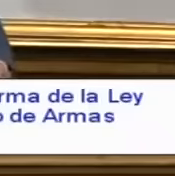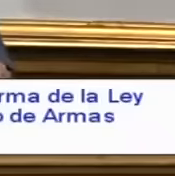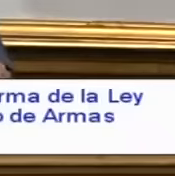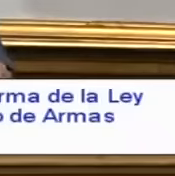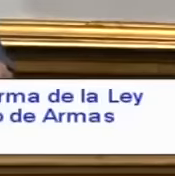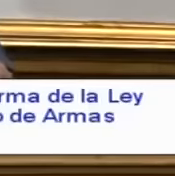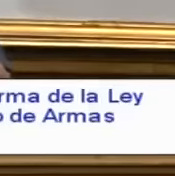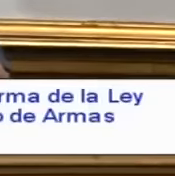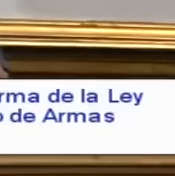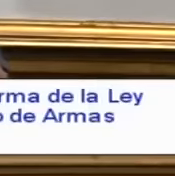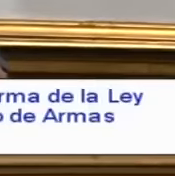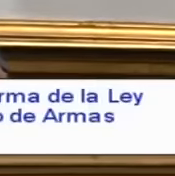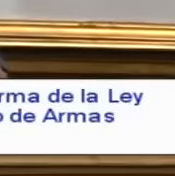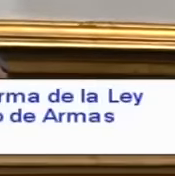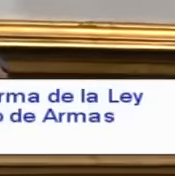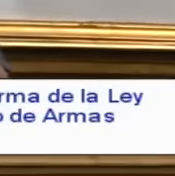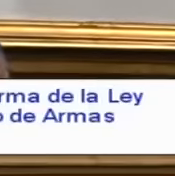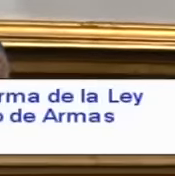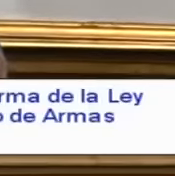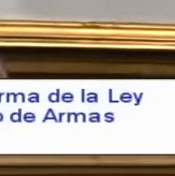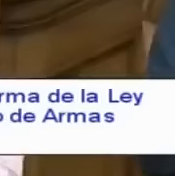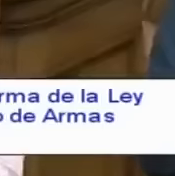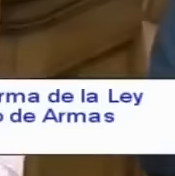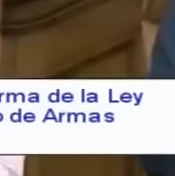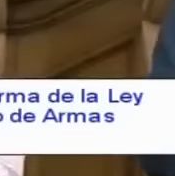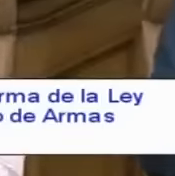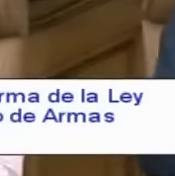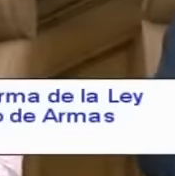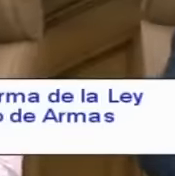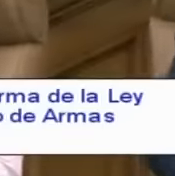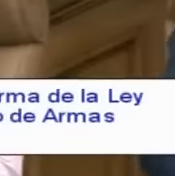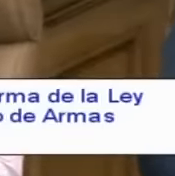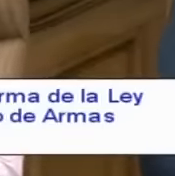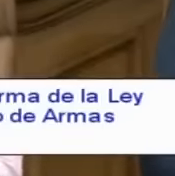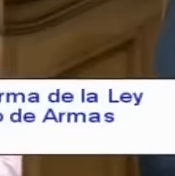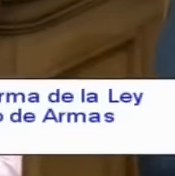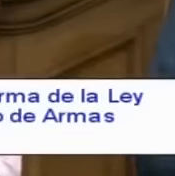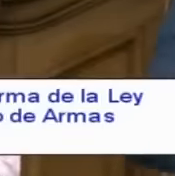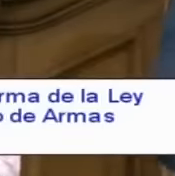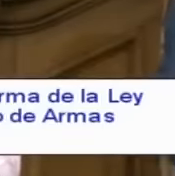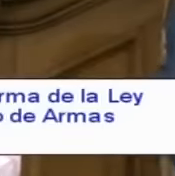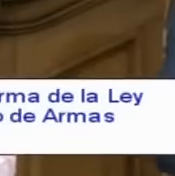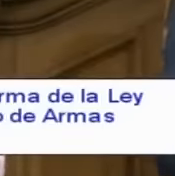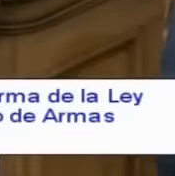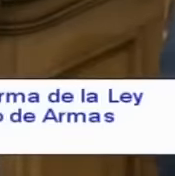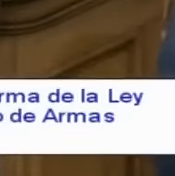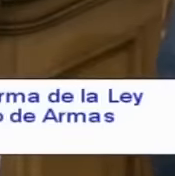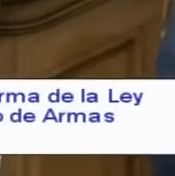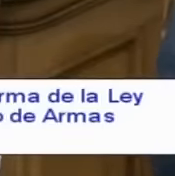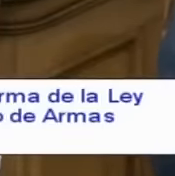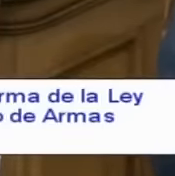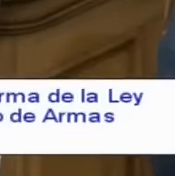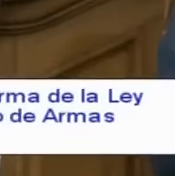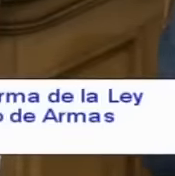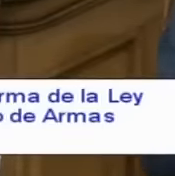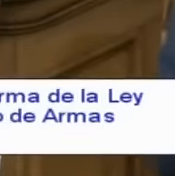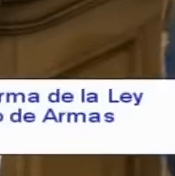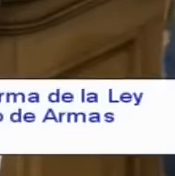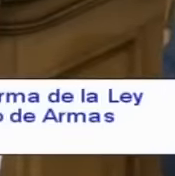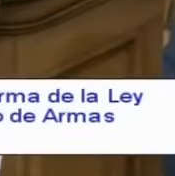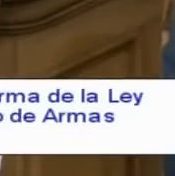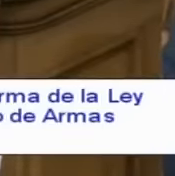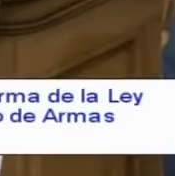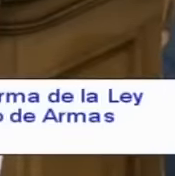consideración, aprobado. Siguiente. Segundo, se propone aprobar con modificación el contenido del artículo 3, el cual queda redactado en los